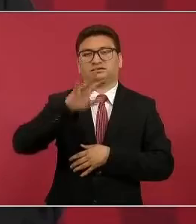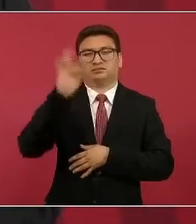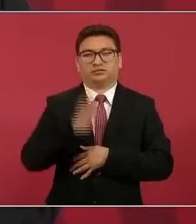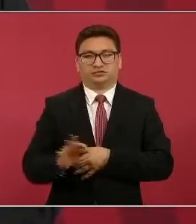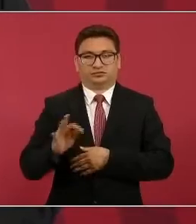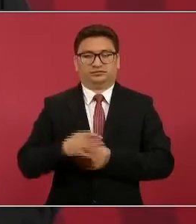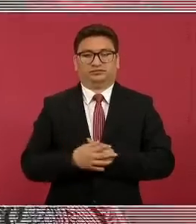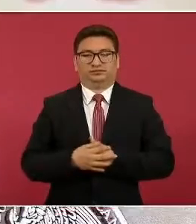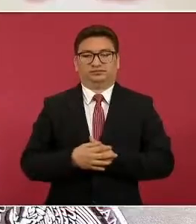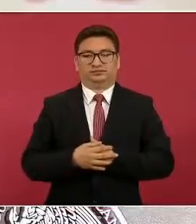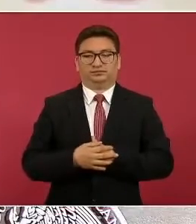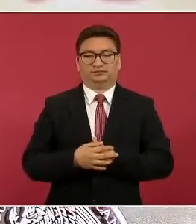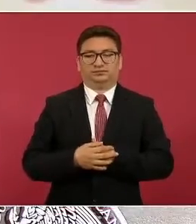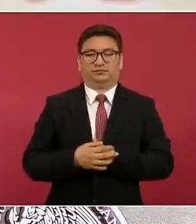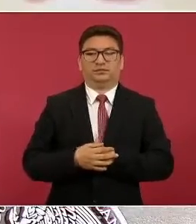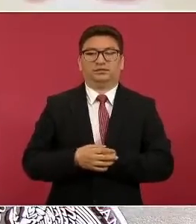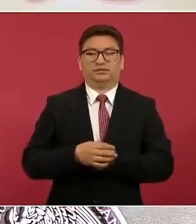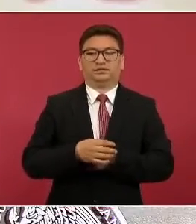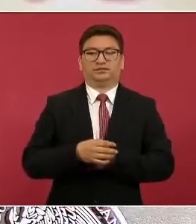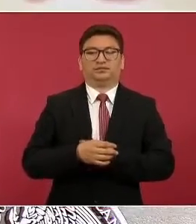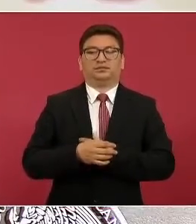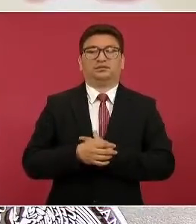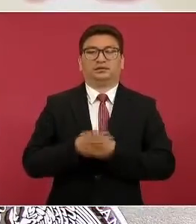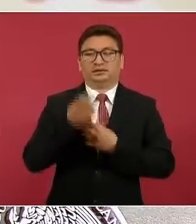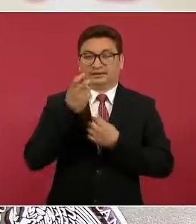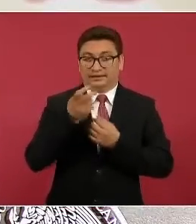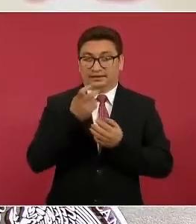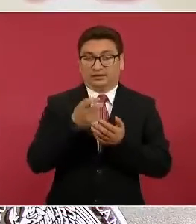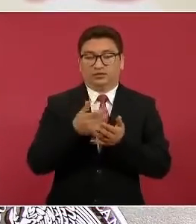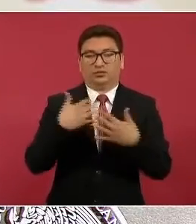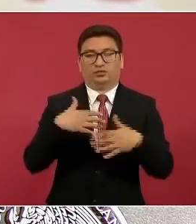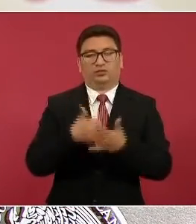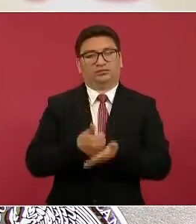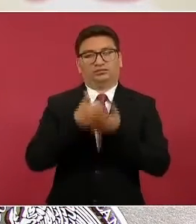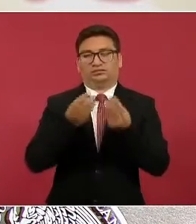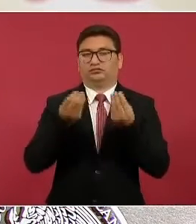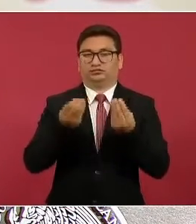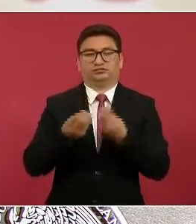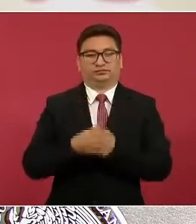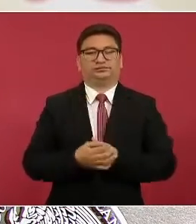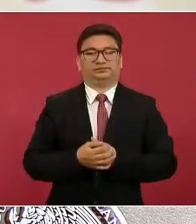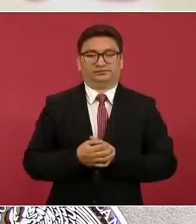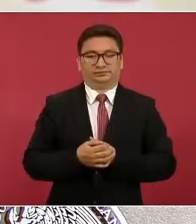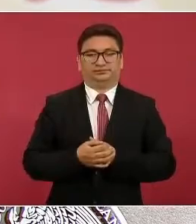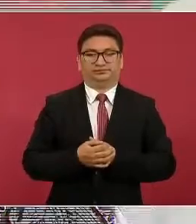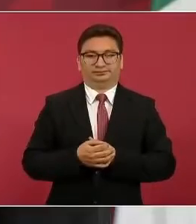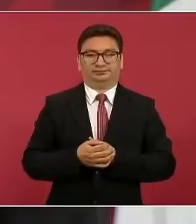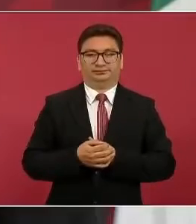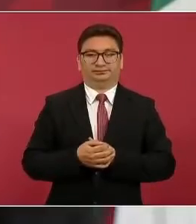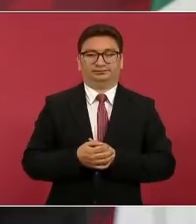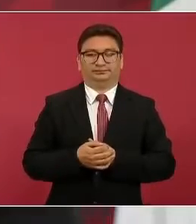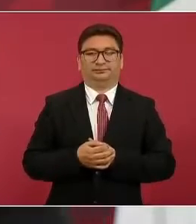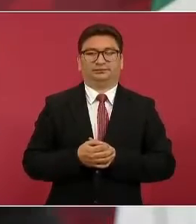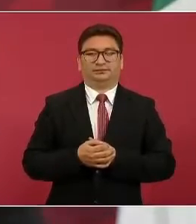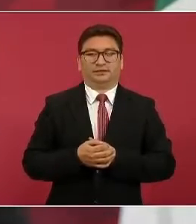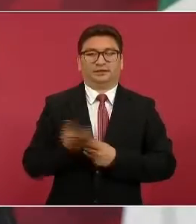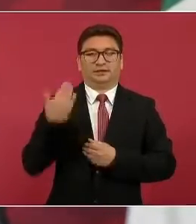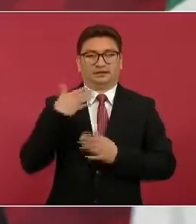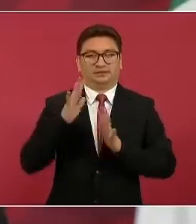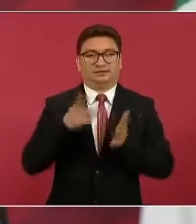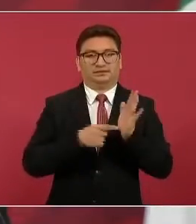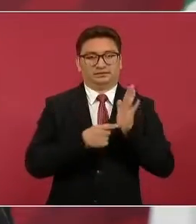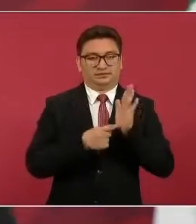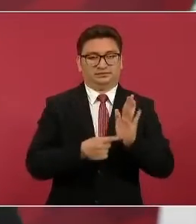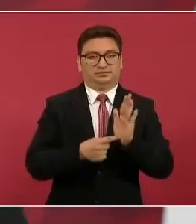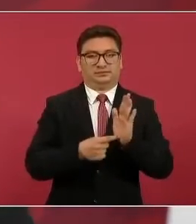100%, y esto ayuda mucho. Ya se demostró